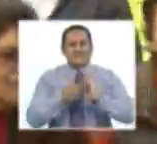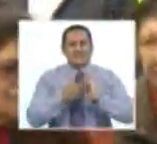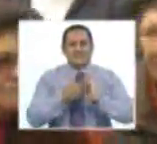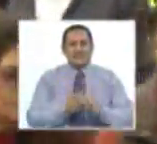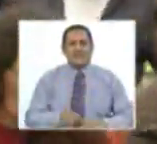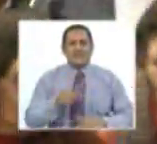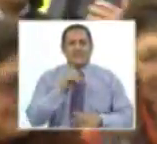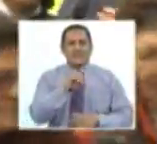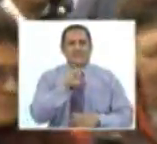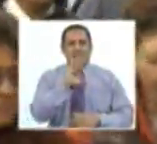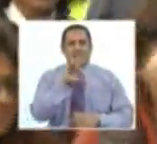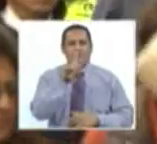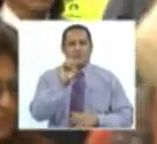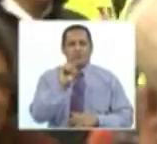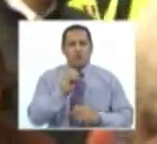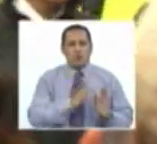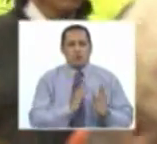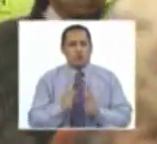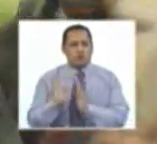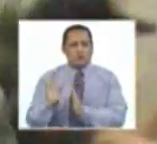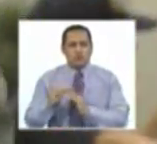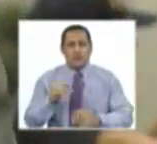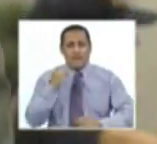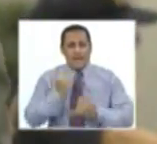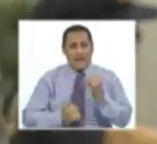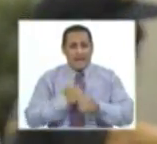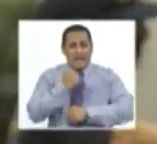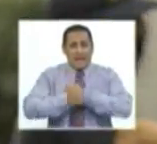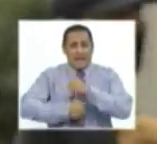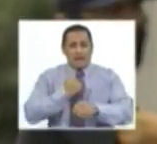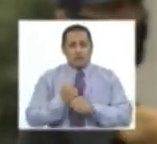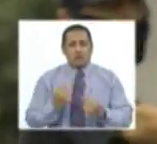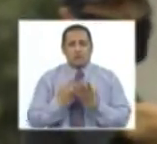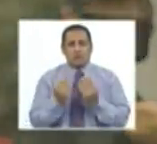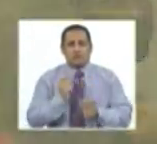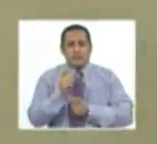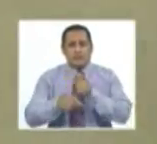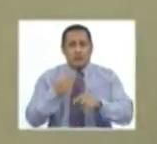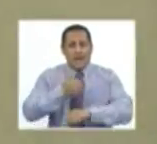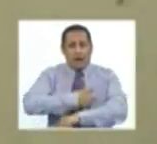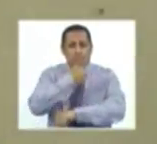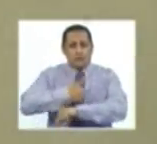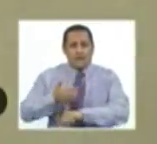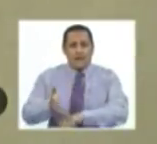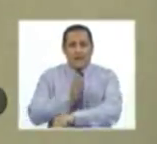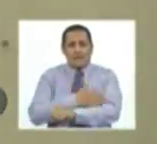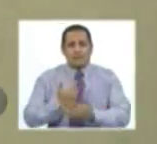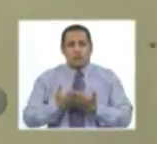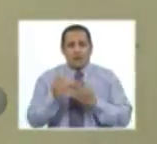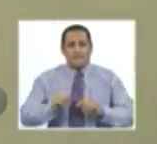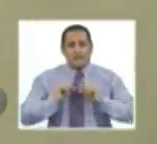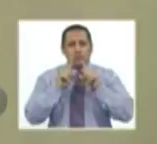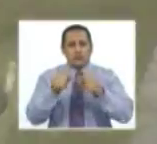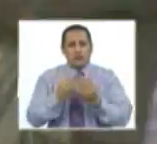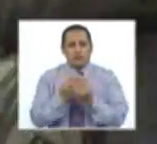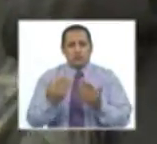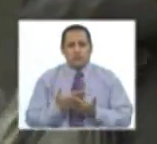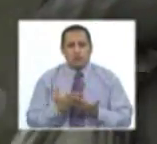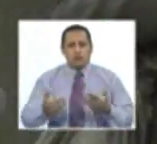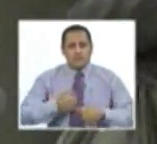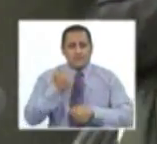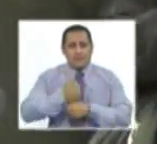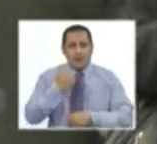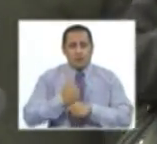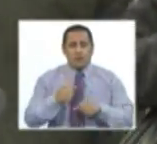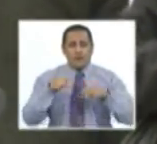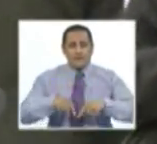¿Qué es el debido proceso? En estos últimos años, en los que más de una autoridad ha sido cuestionada por sus